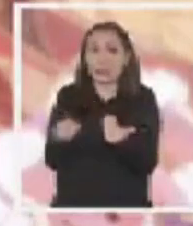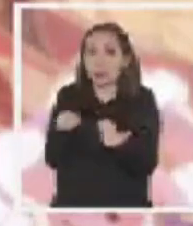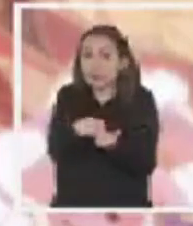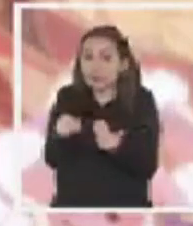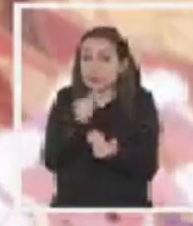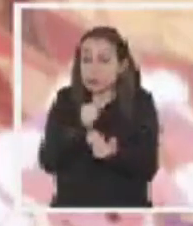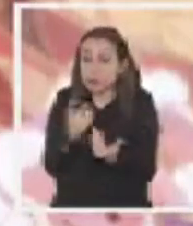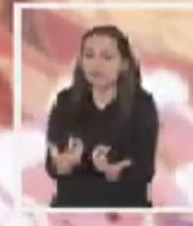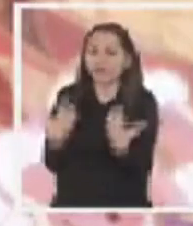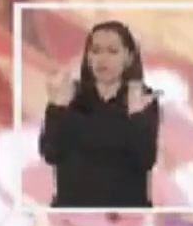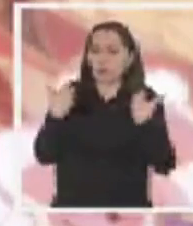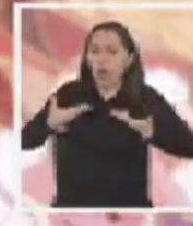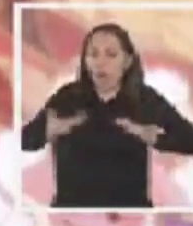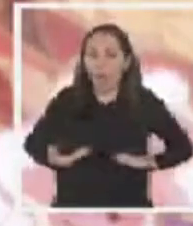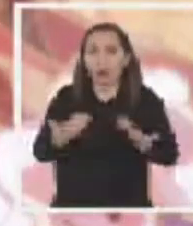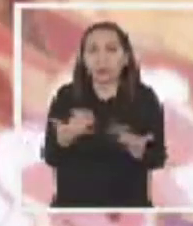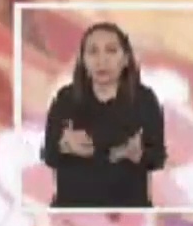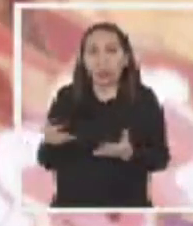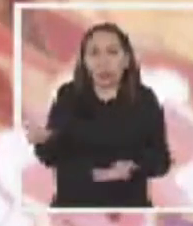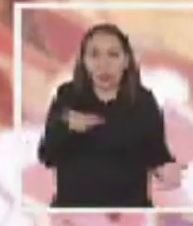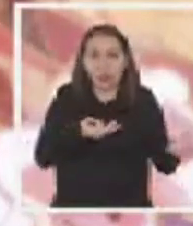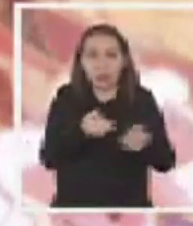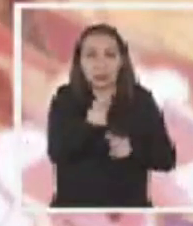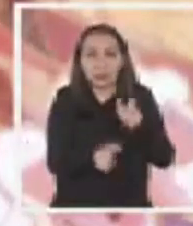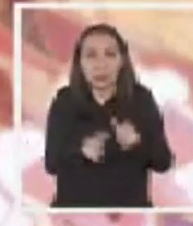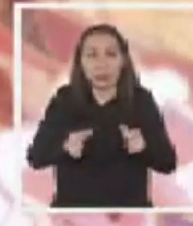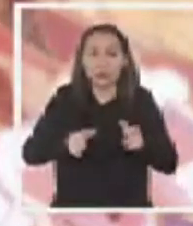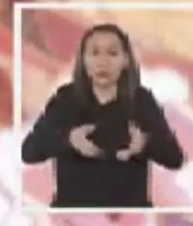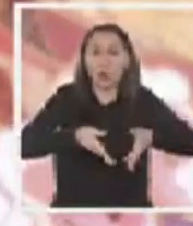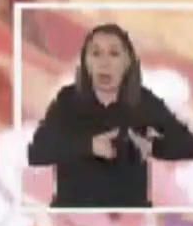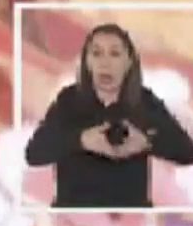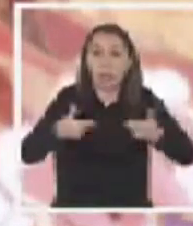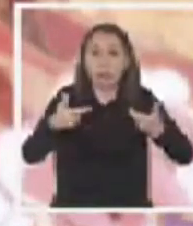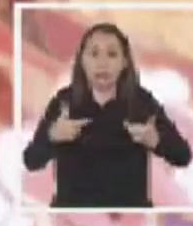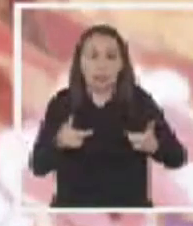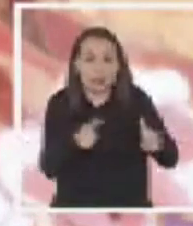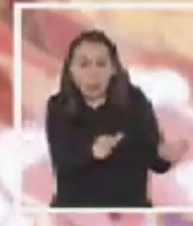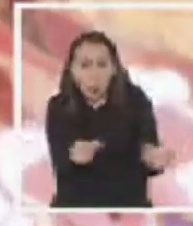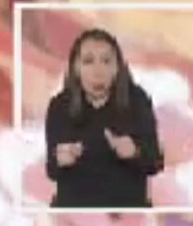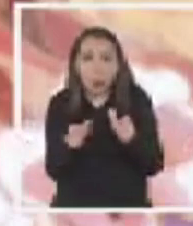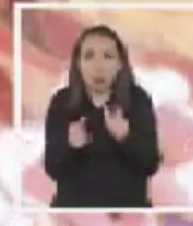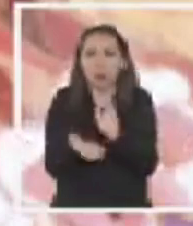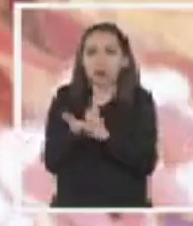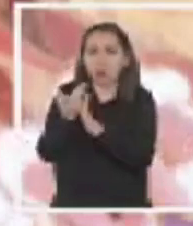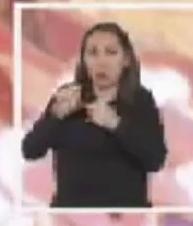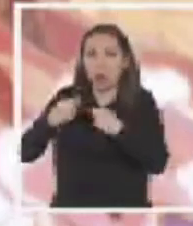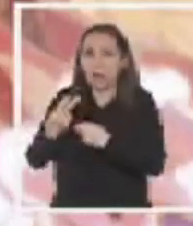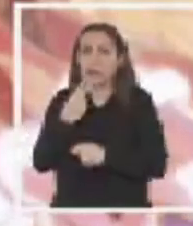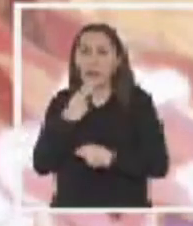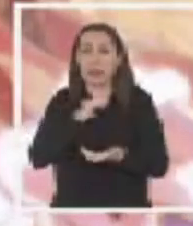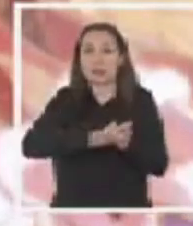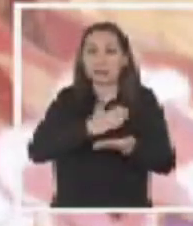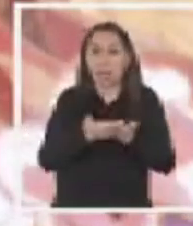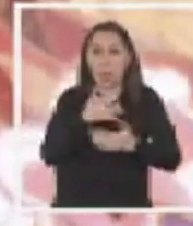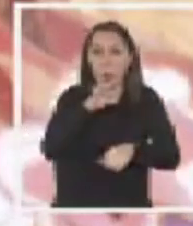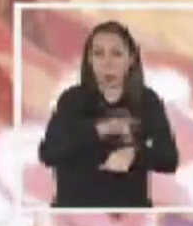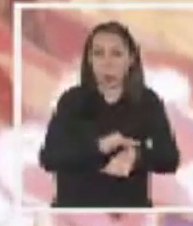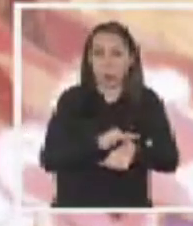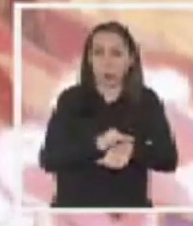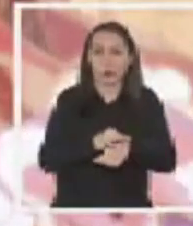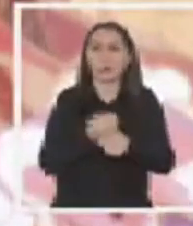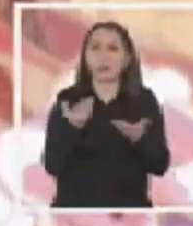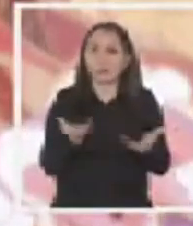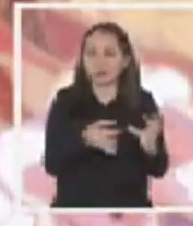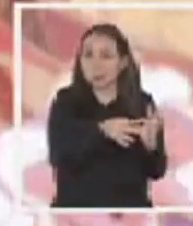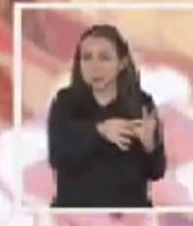ahora ya de lo que nos está diciendo la gente en la calle seguridad el alza del costo de la vida la salud y